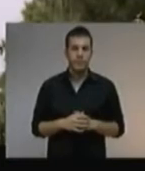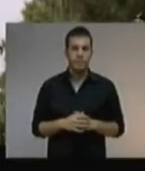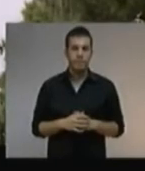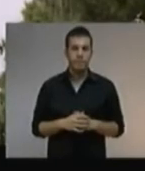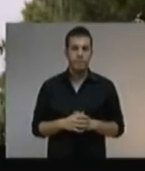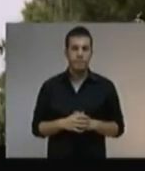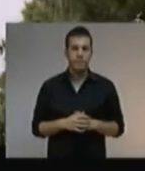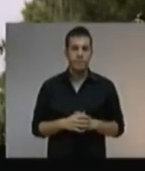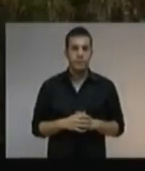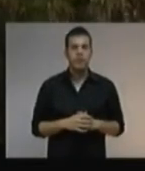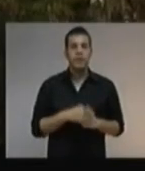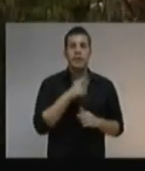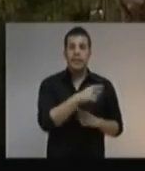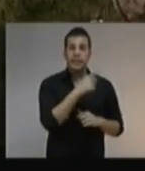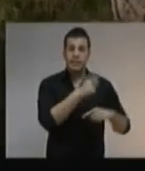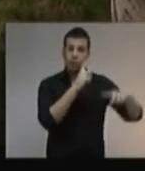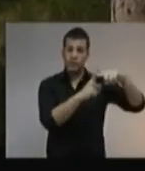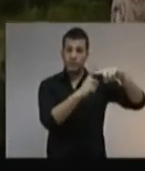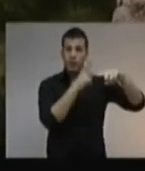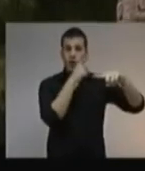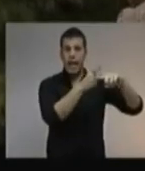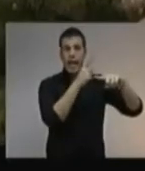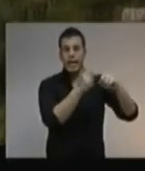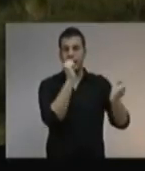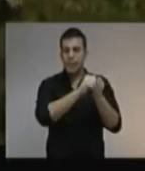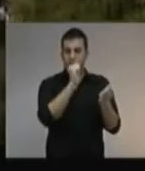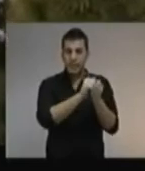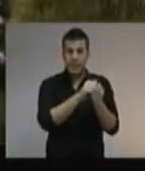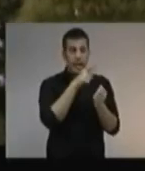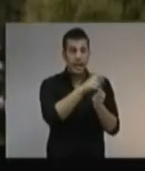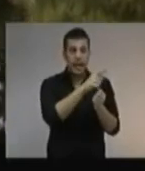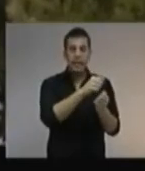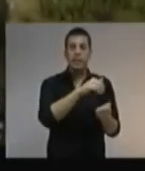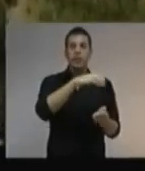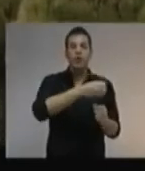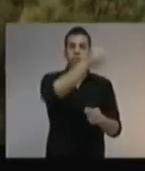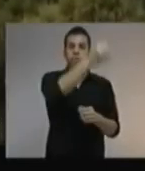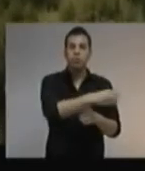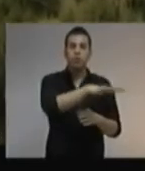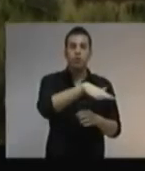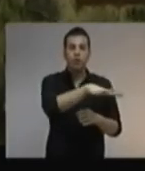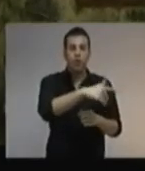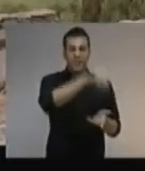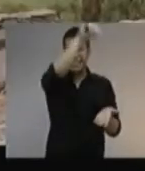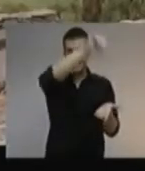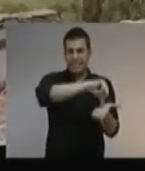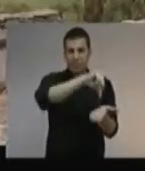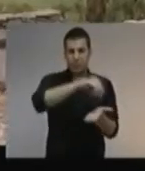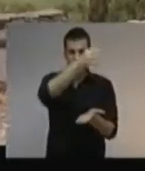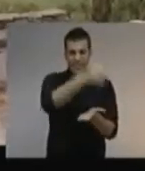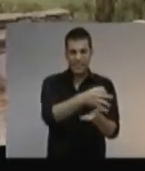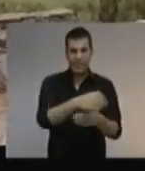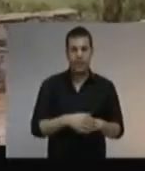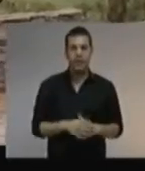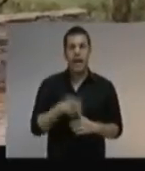Este crucifijo, realizado en piedra, marca el centro geográfico exacto de la isla de Gran Canaria. Miguel es coordinador